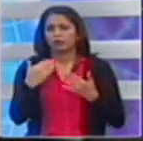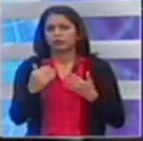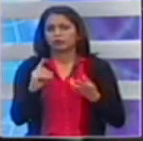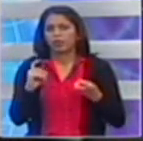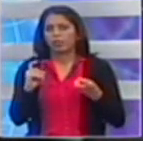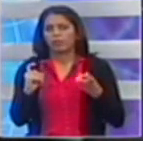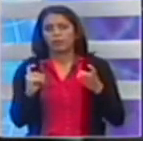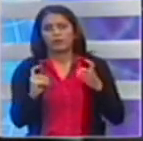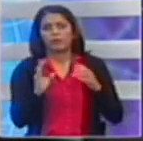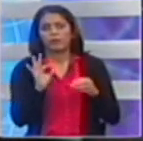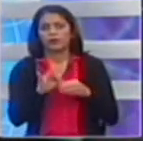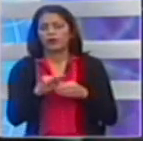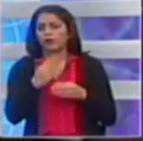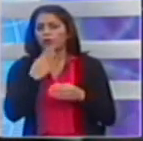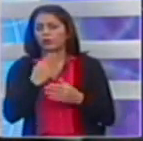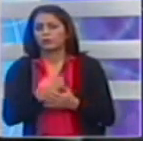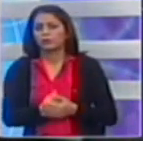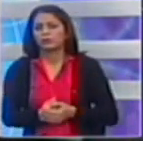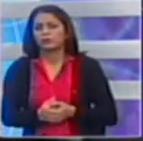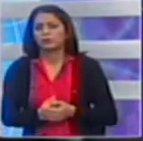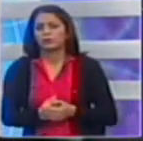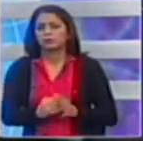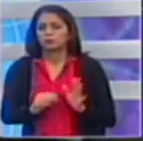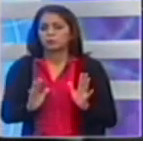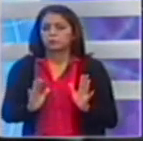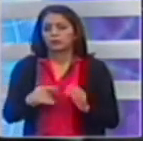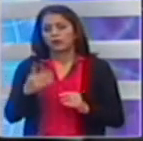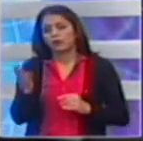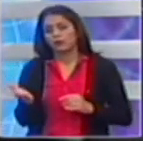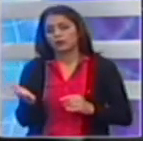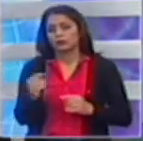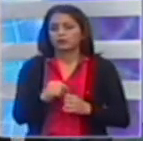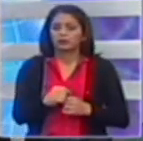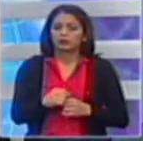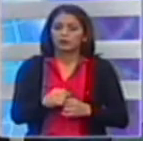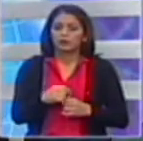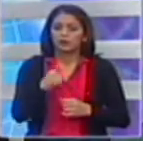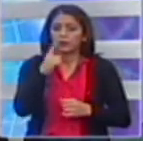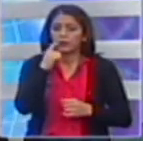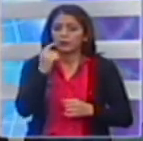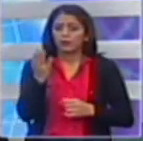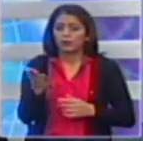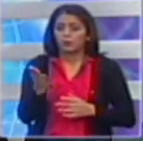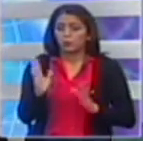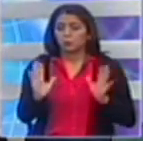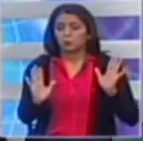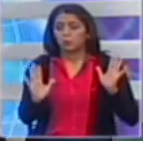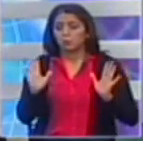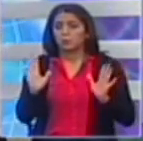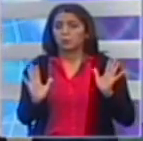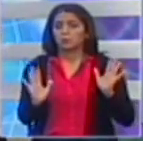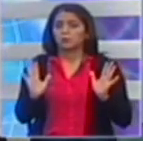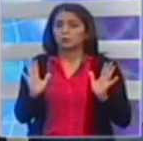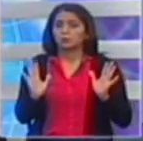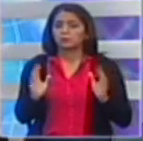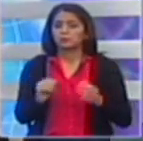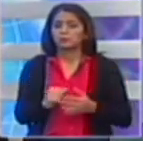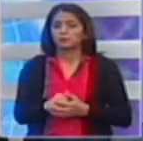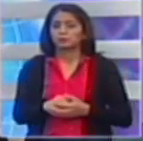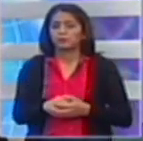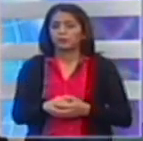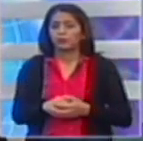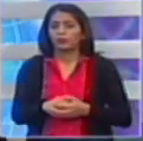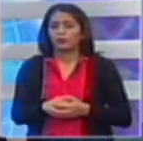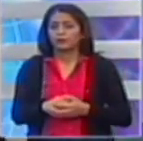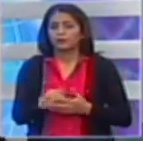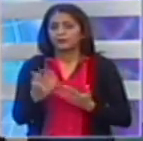de las elecciones? En la medida en la que el señor Trump siga con estos desatinos, yo creo que va a ser ya un